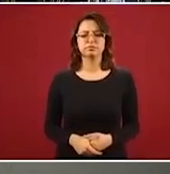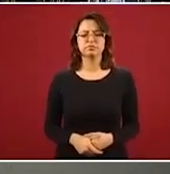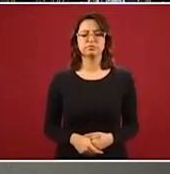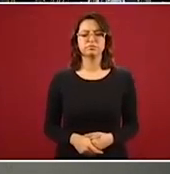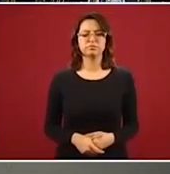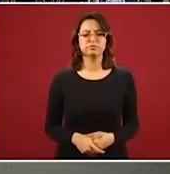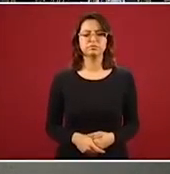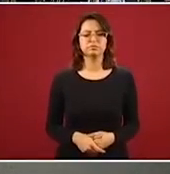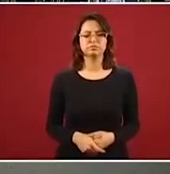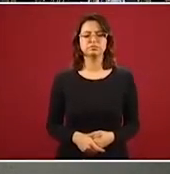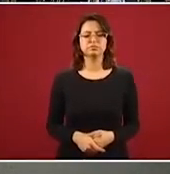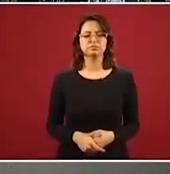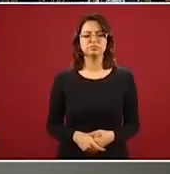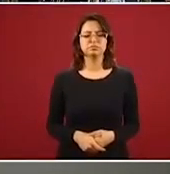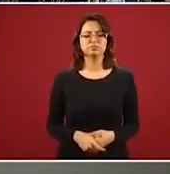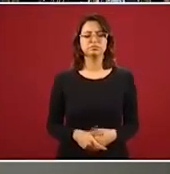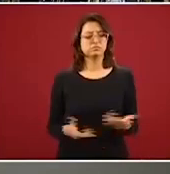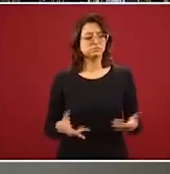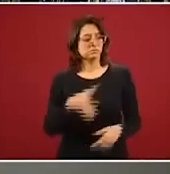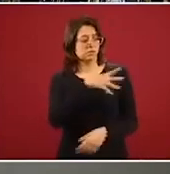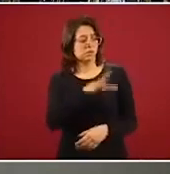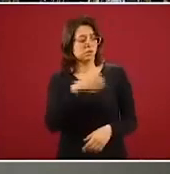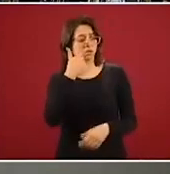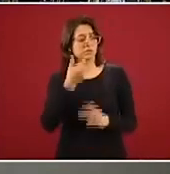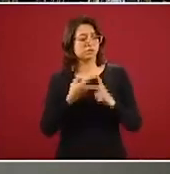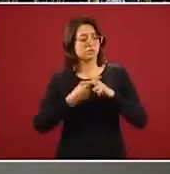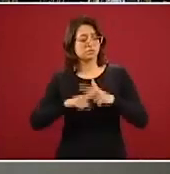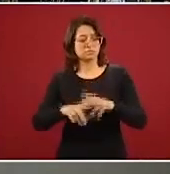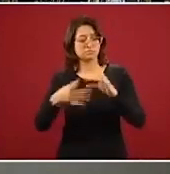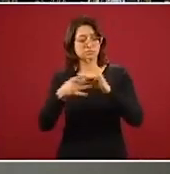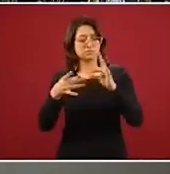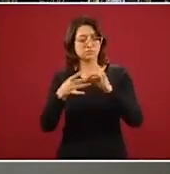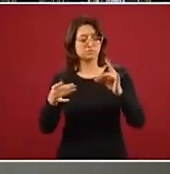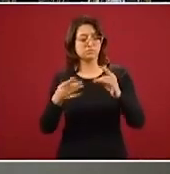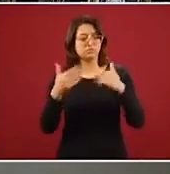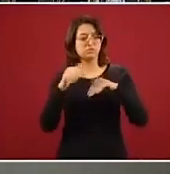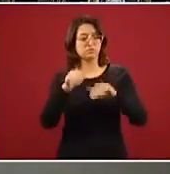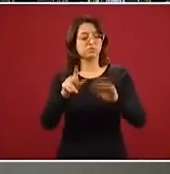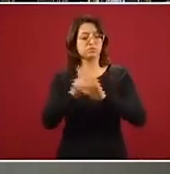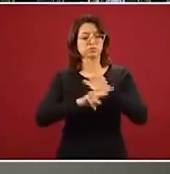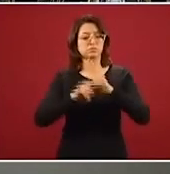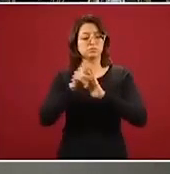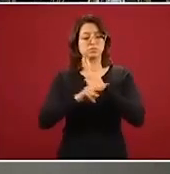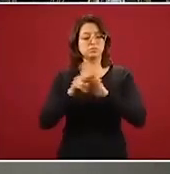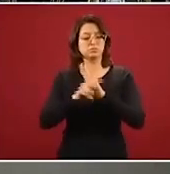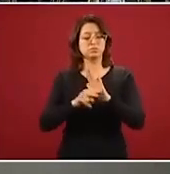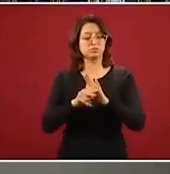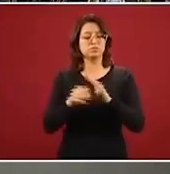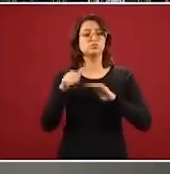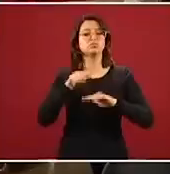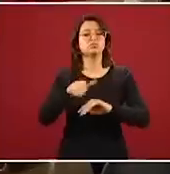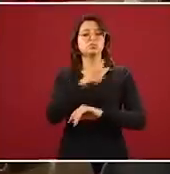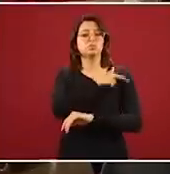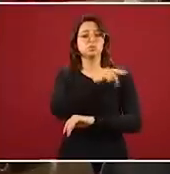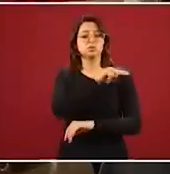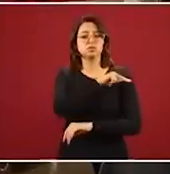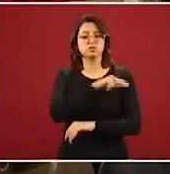¿General no quiere dar una introducción al video? Sí. Sobre lo de la Guardia. Sí, como no,